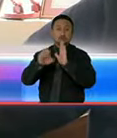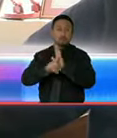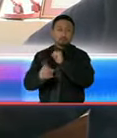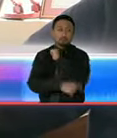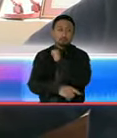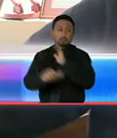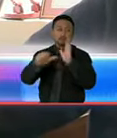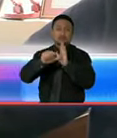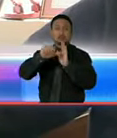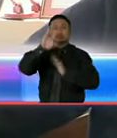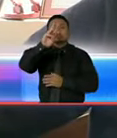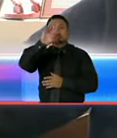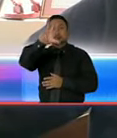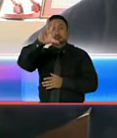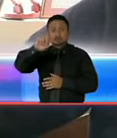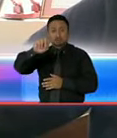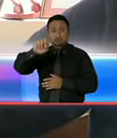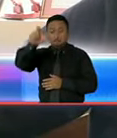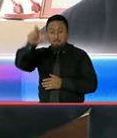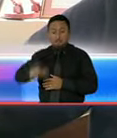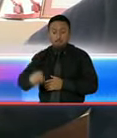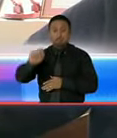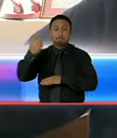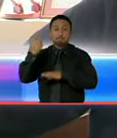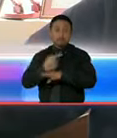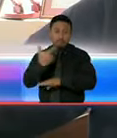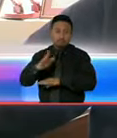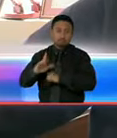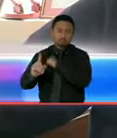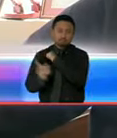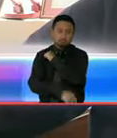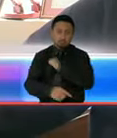artículo 630, a quien ha sido por primera vez condenado.